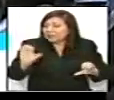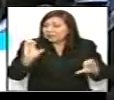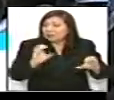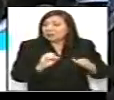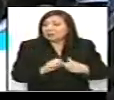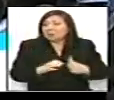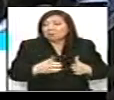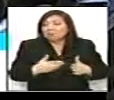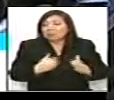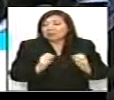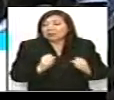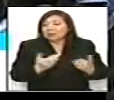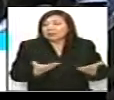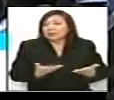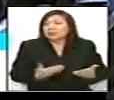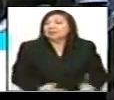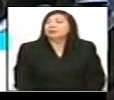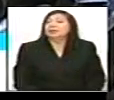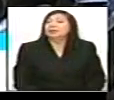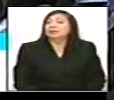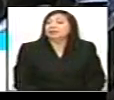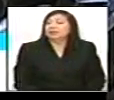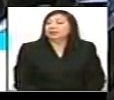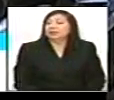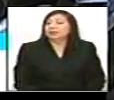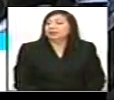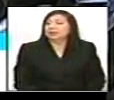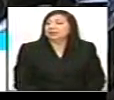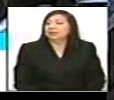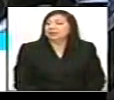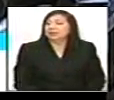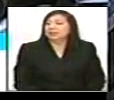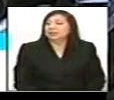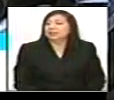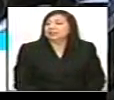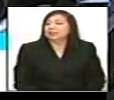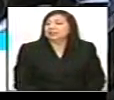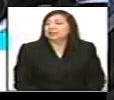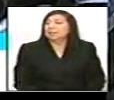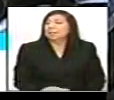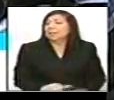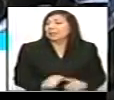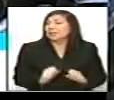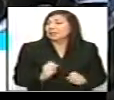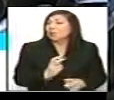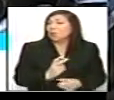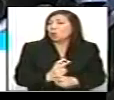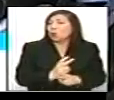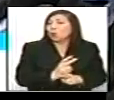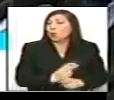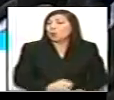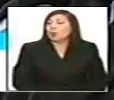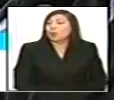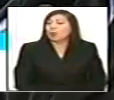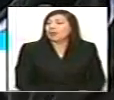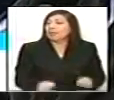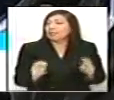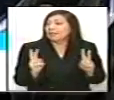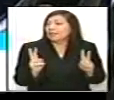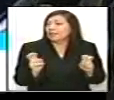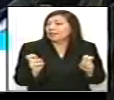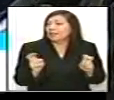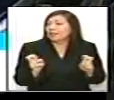científicos puede determinarse de qué zona proviene, ¿no? Sí tener cuidado en el tema de